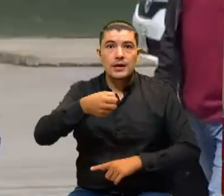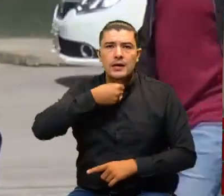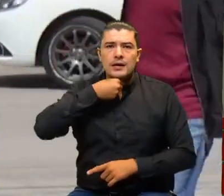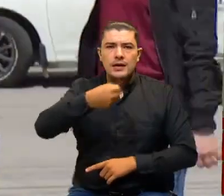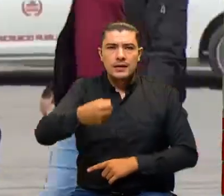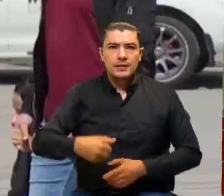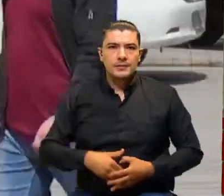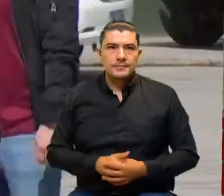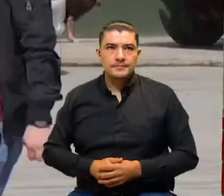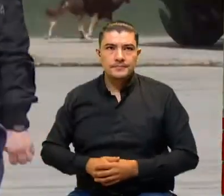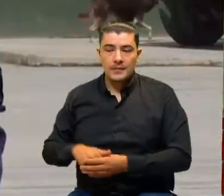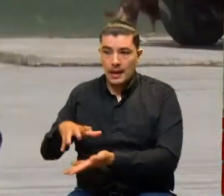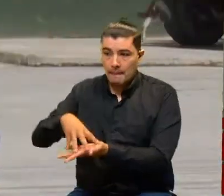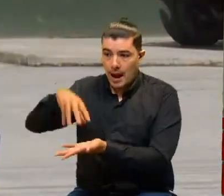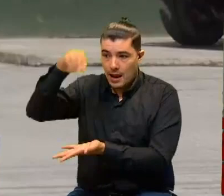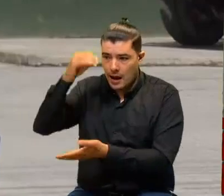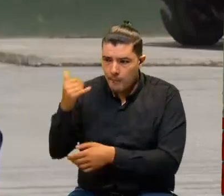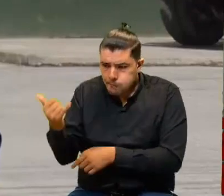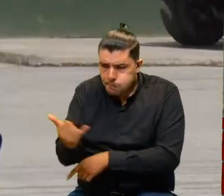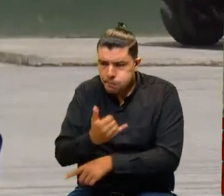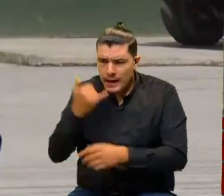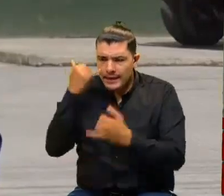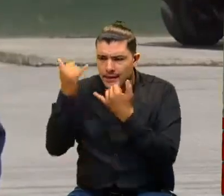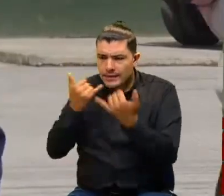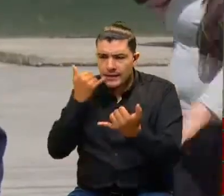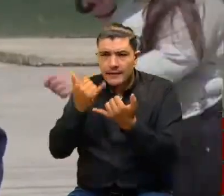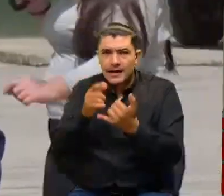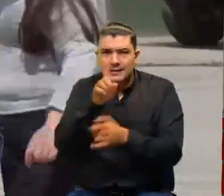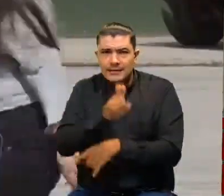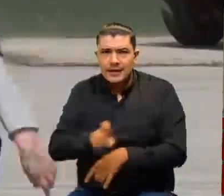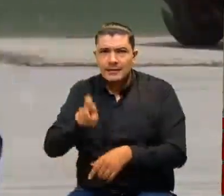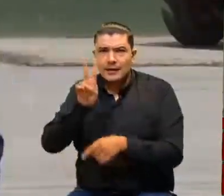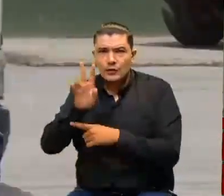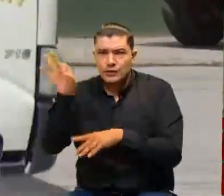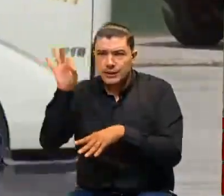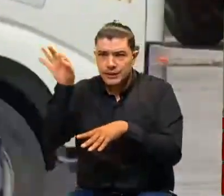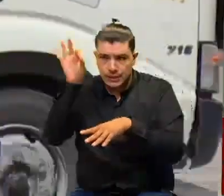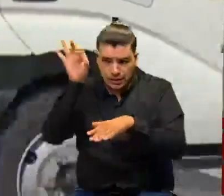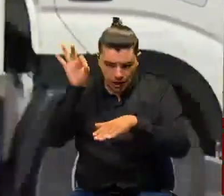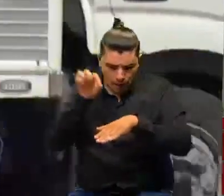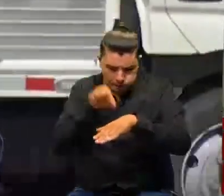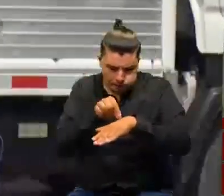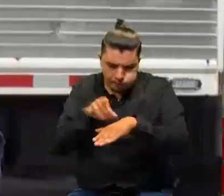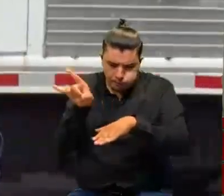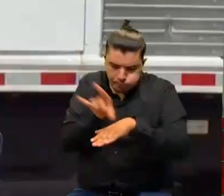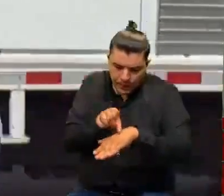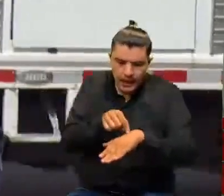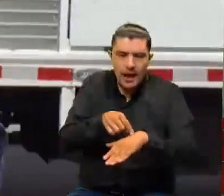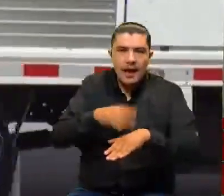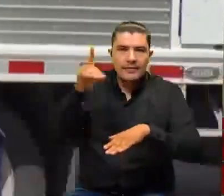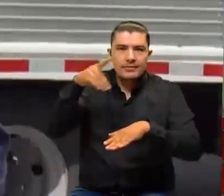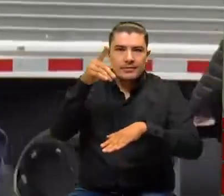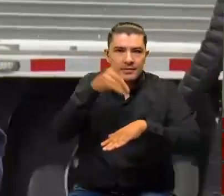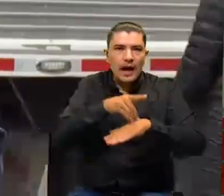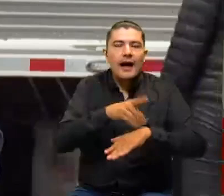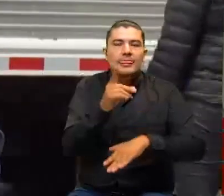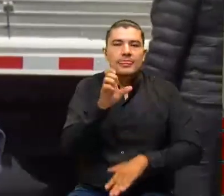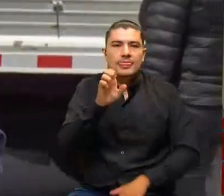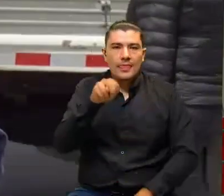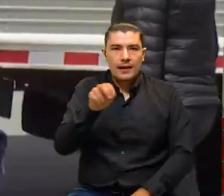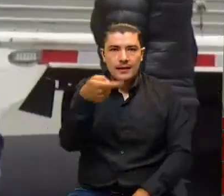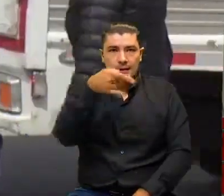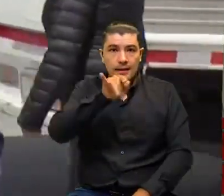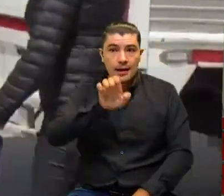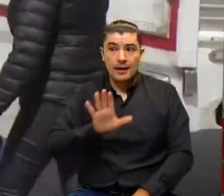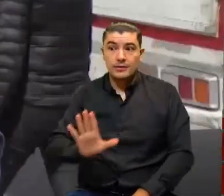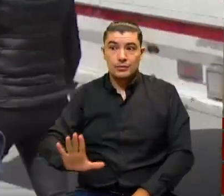Aedes aegypti, que es el mosquito transmisor del dengue. Esta situación tiene preocupado a los habitantes del municipio porque coloca en riesgo